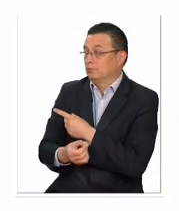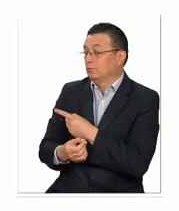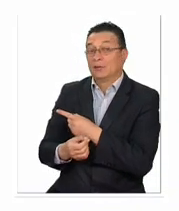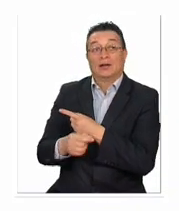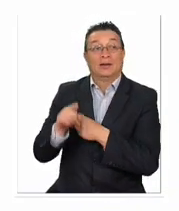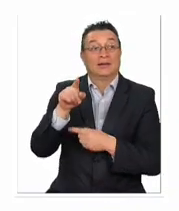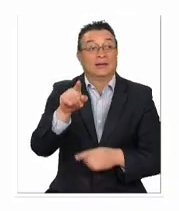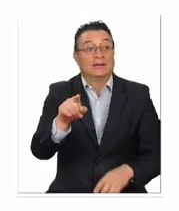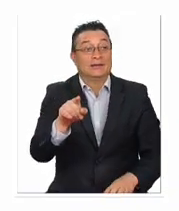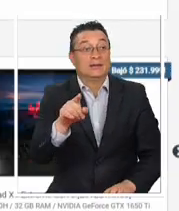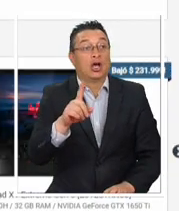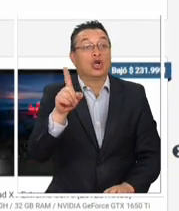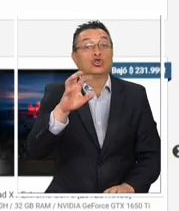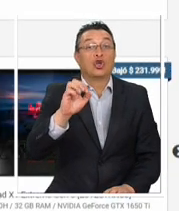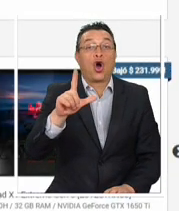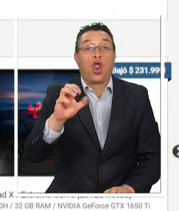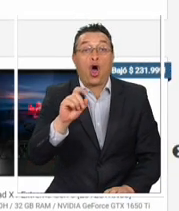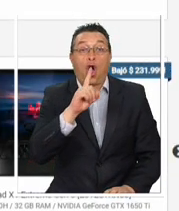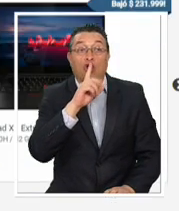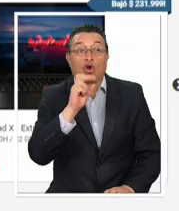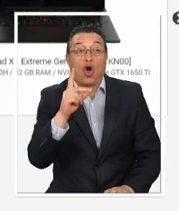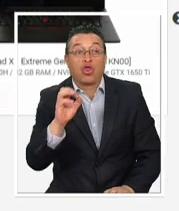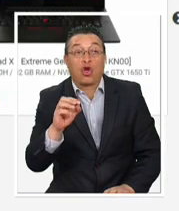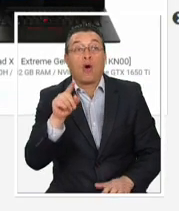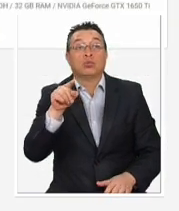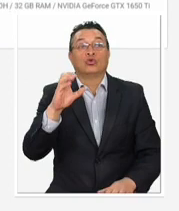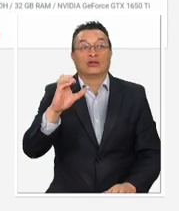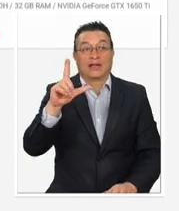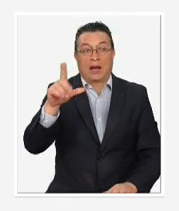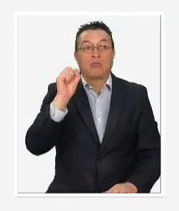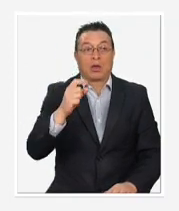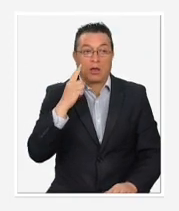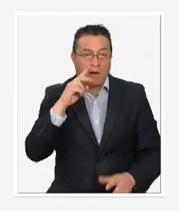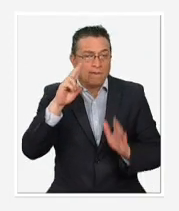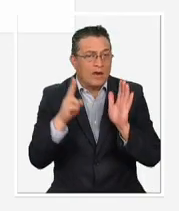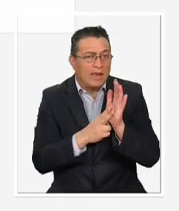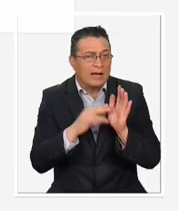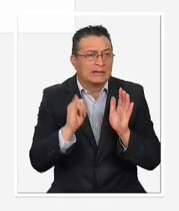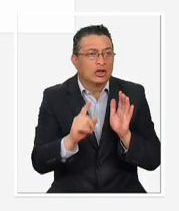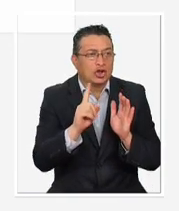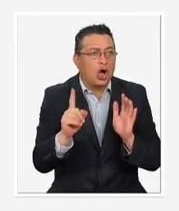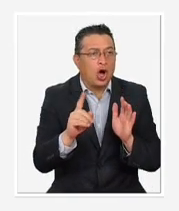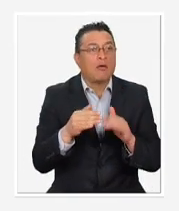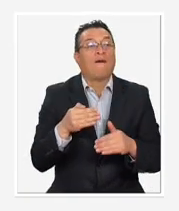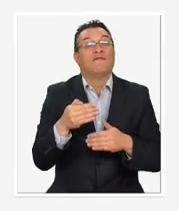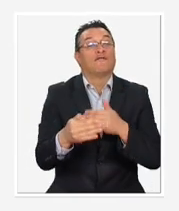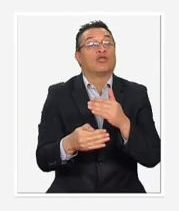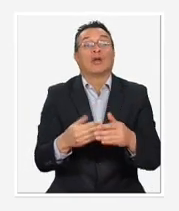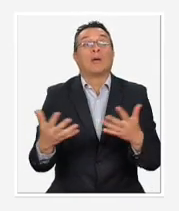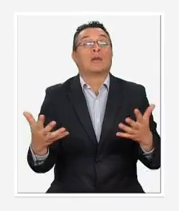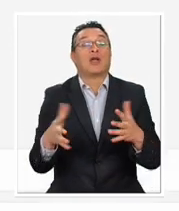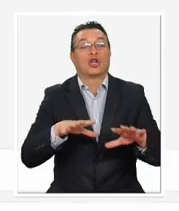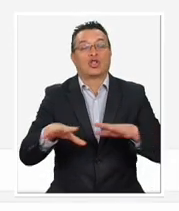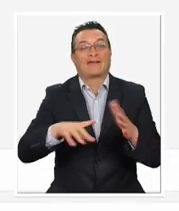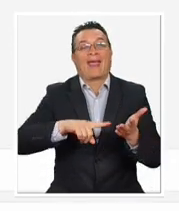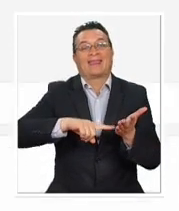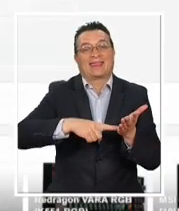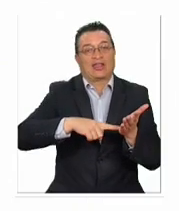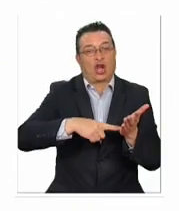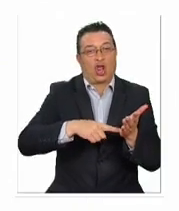Solotodo.cl es un sitio que le ayudará a identificar si una oferta es real o no, pero funciona principalmente para productos